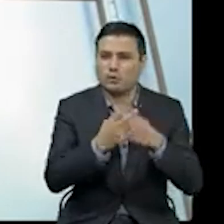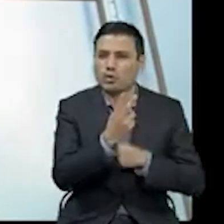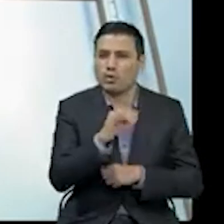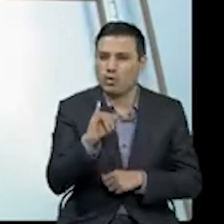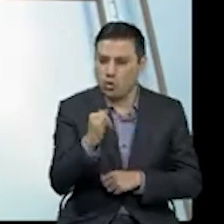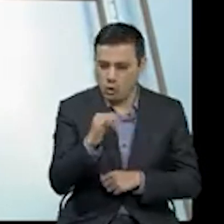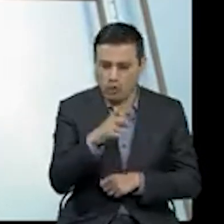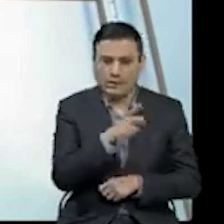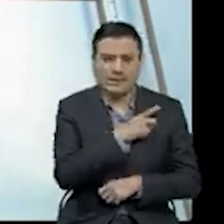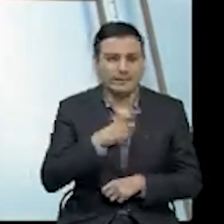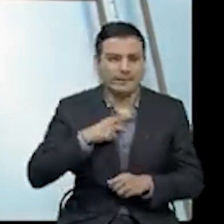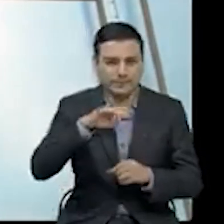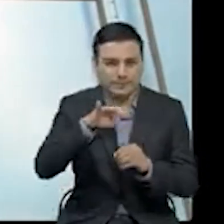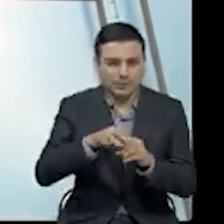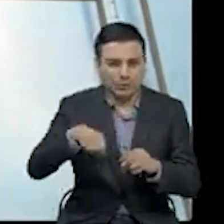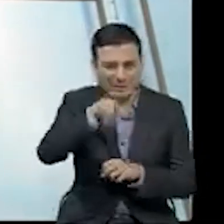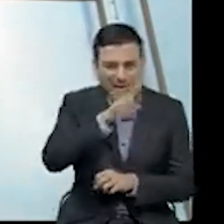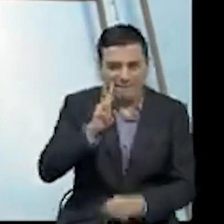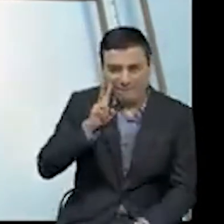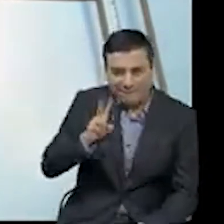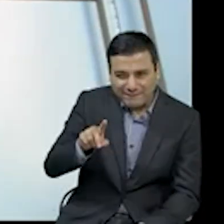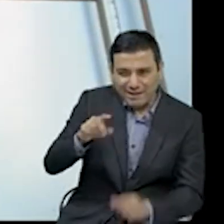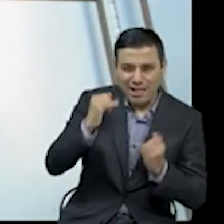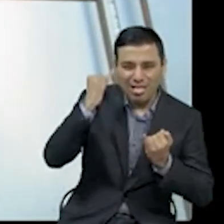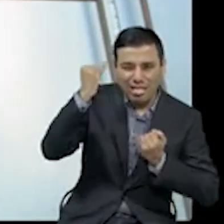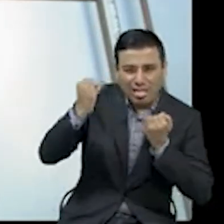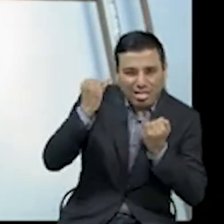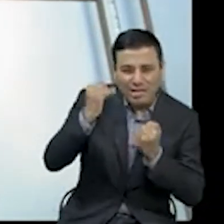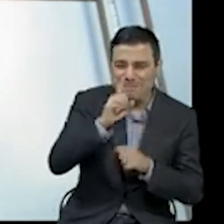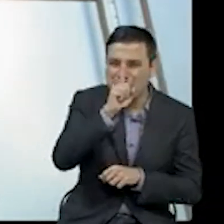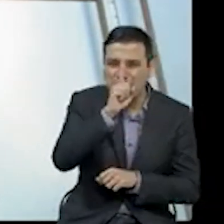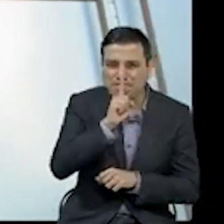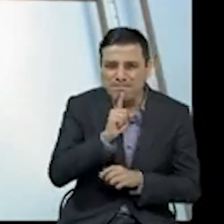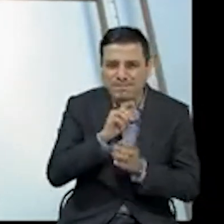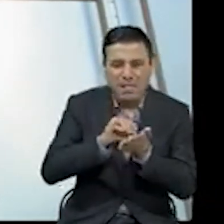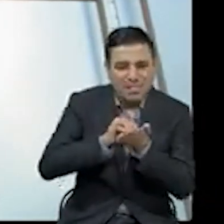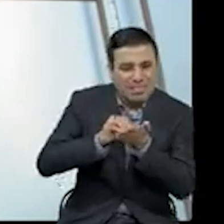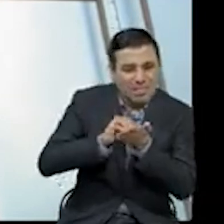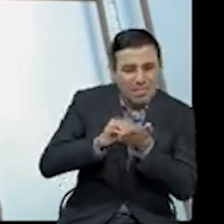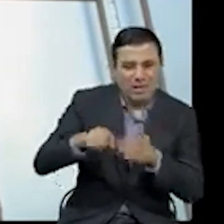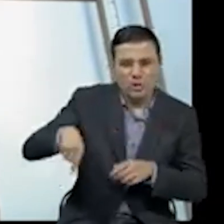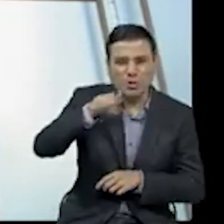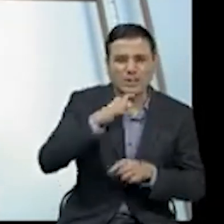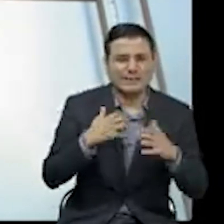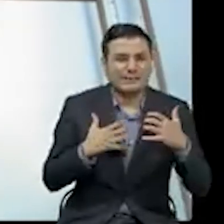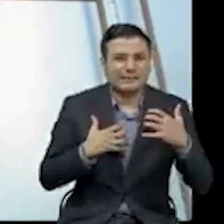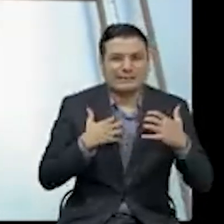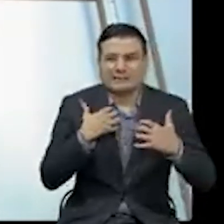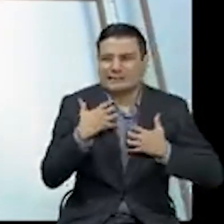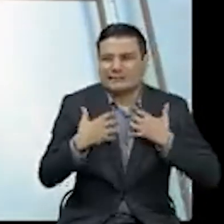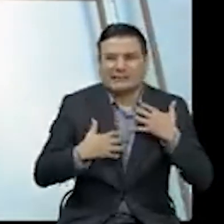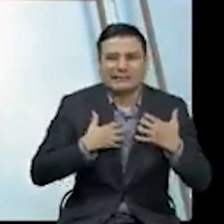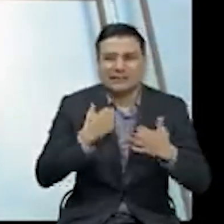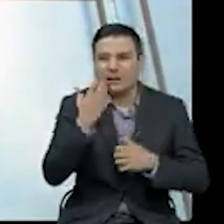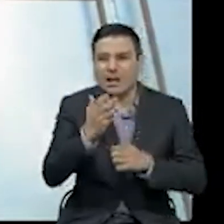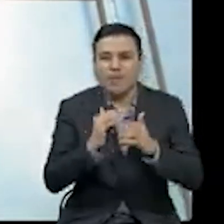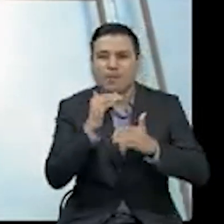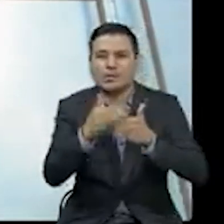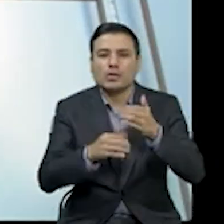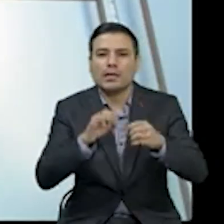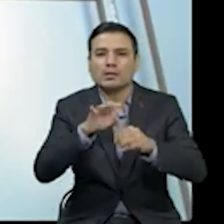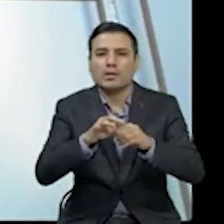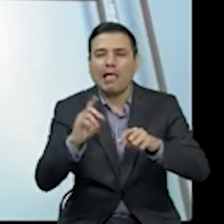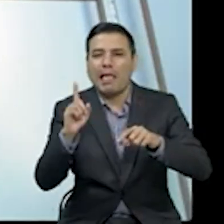cuenta la intriga, la mentira, la maniobra, la desesperación por descalificar un proceso